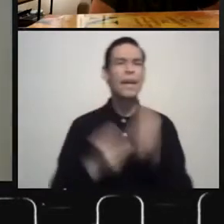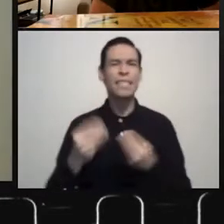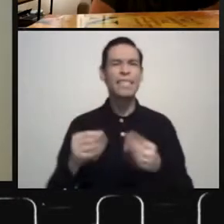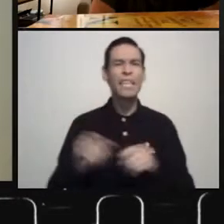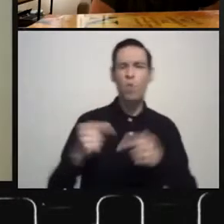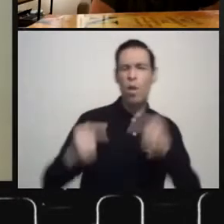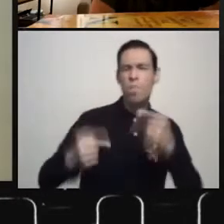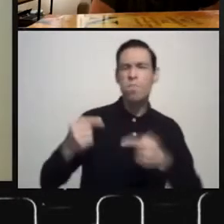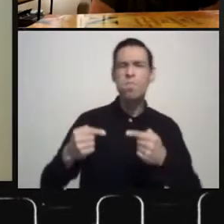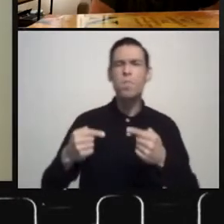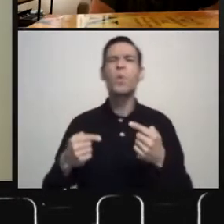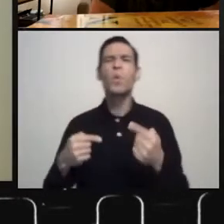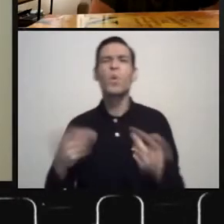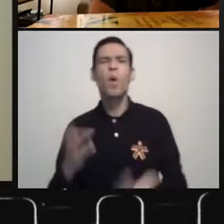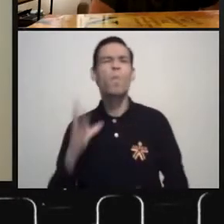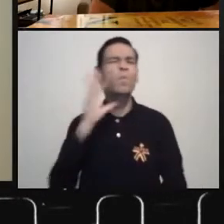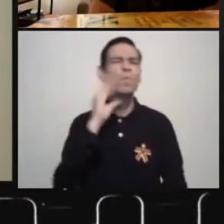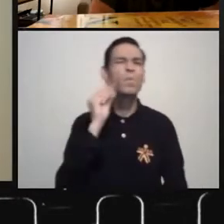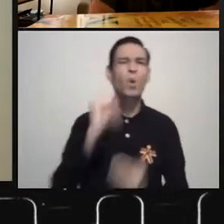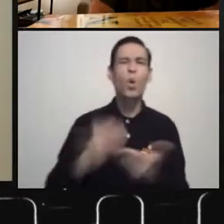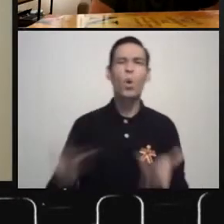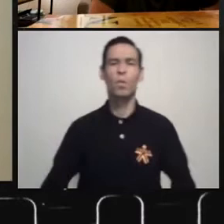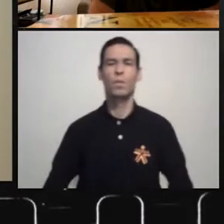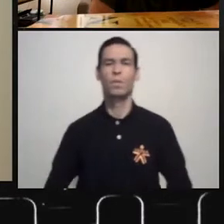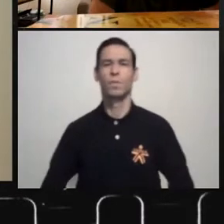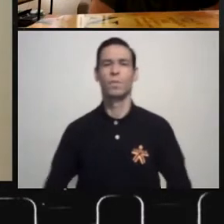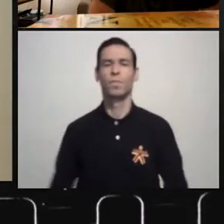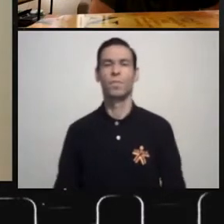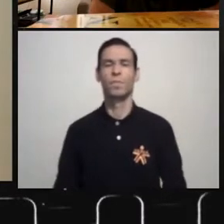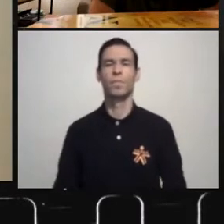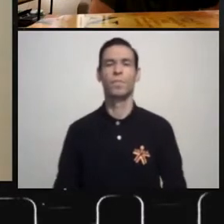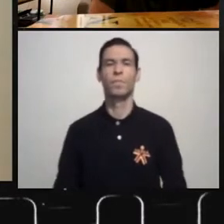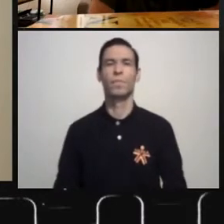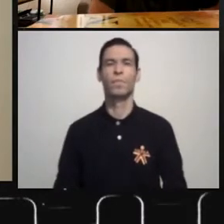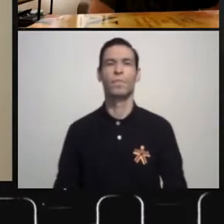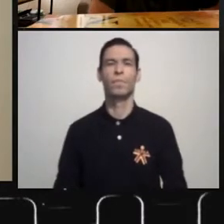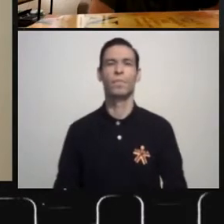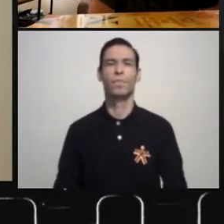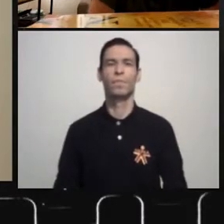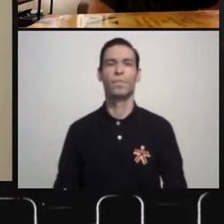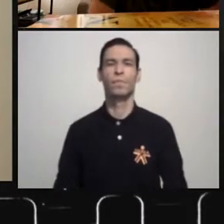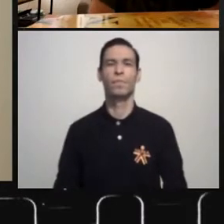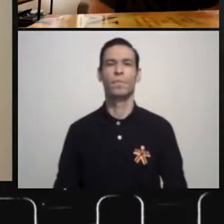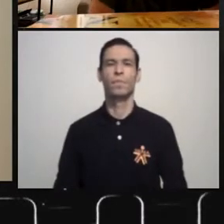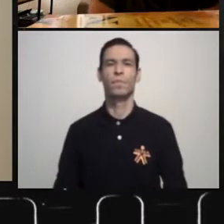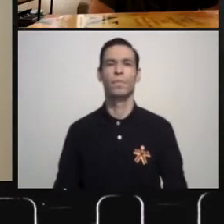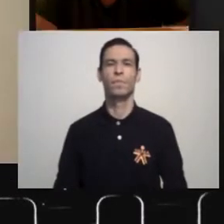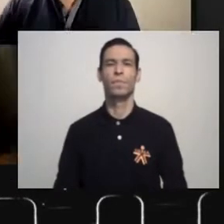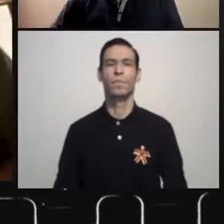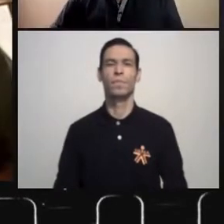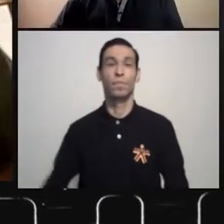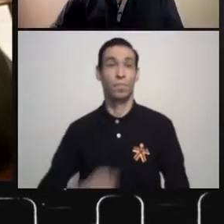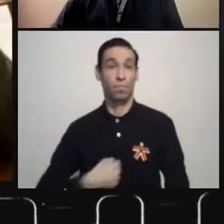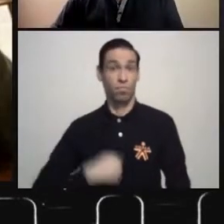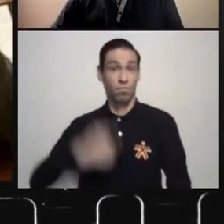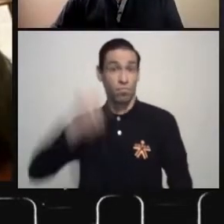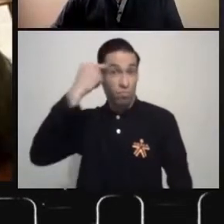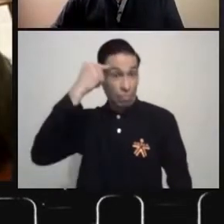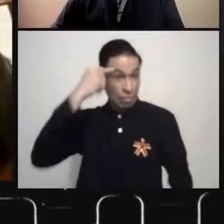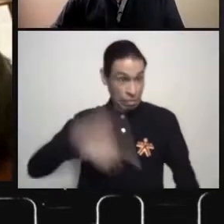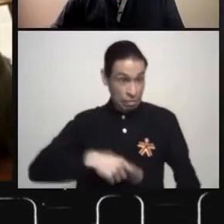colombianas? Bueno, yo creo que el mantenerlo depende de cada productor y